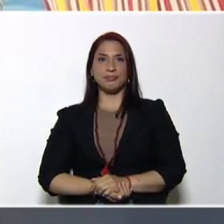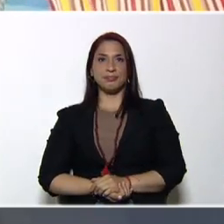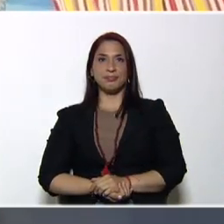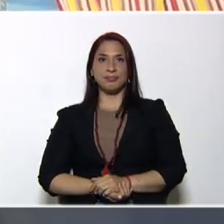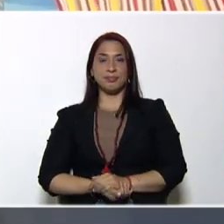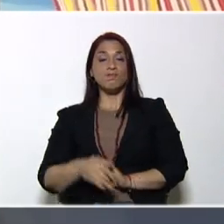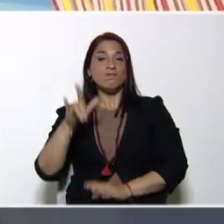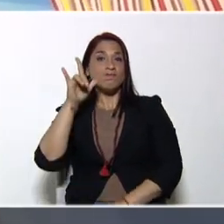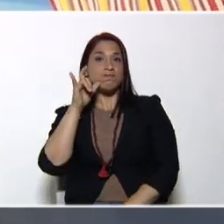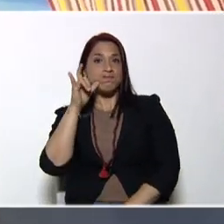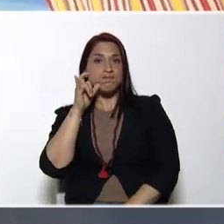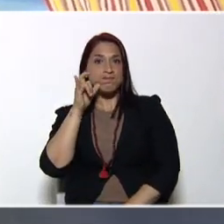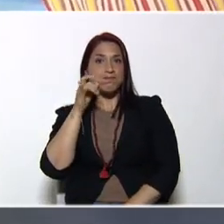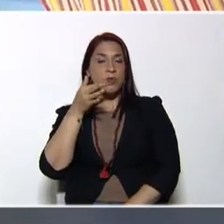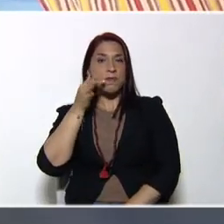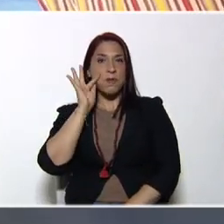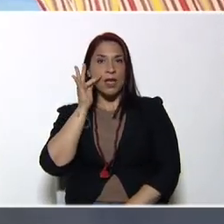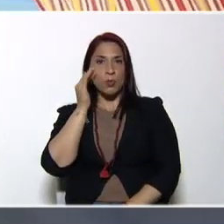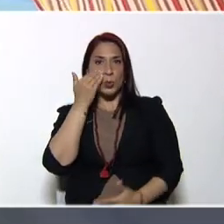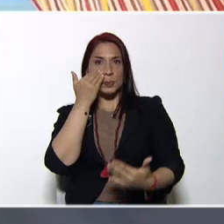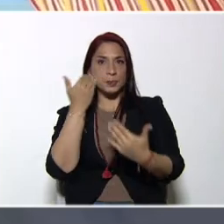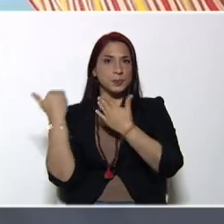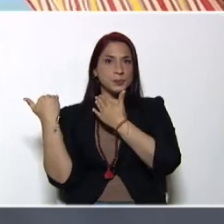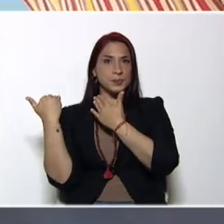@familiaescuela1 y en Instagram y Facebook